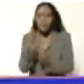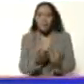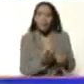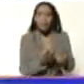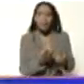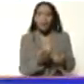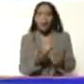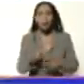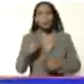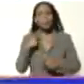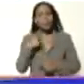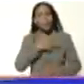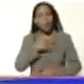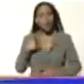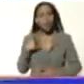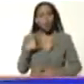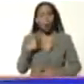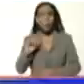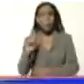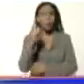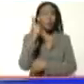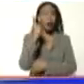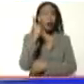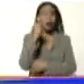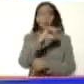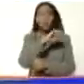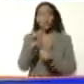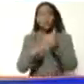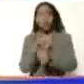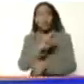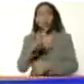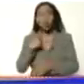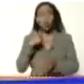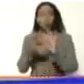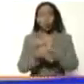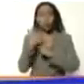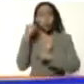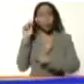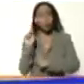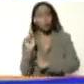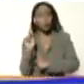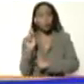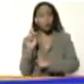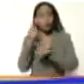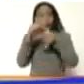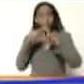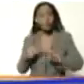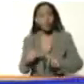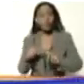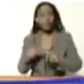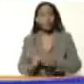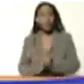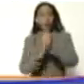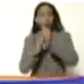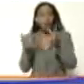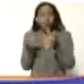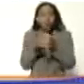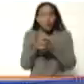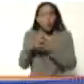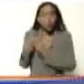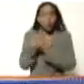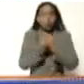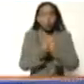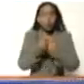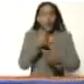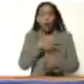apreciado amigo y compañero viceprimer ministro Yuri Borisov y los distinguidos integrantes de la delegación que le acompañan, pues es